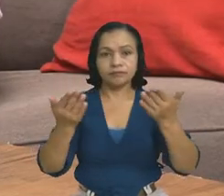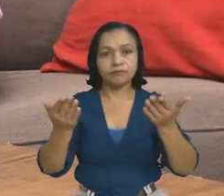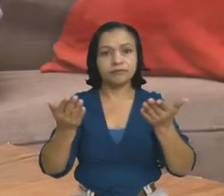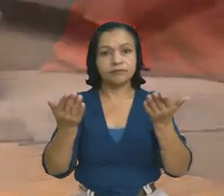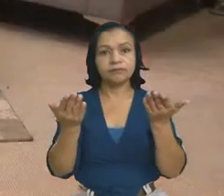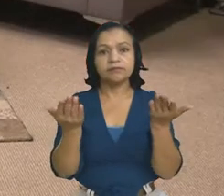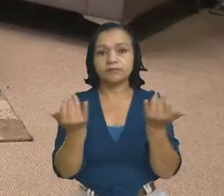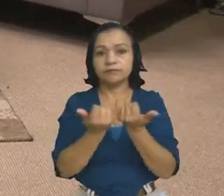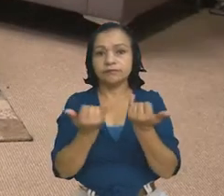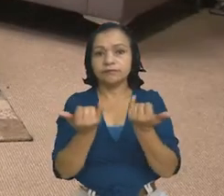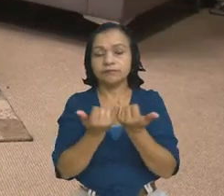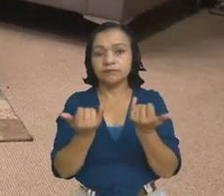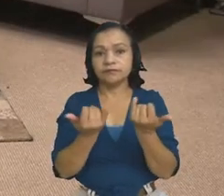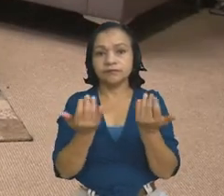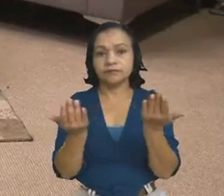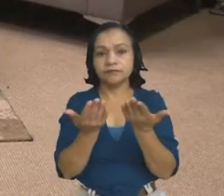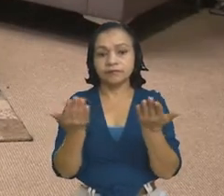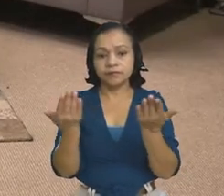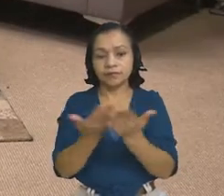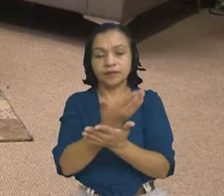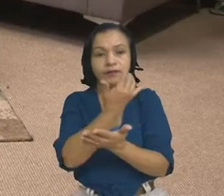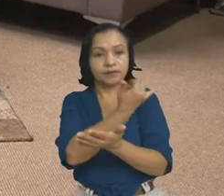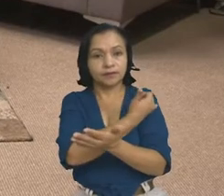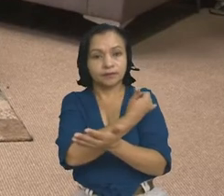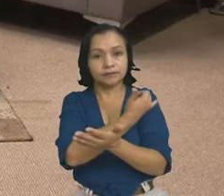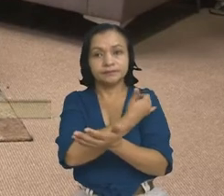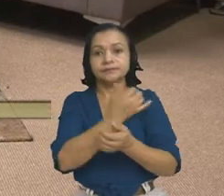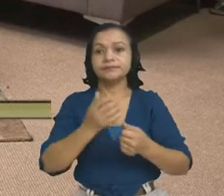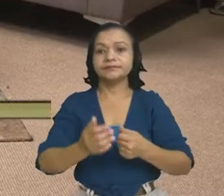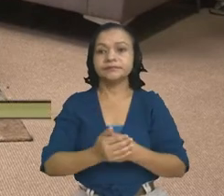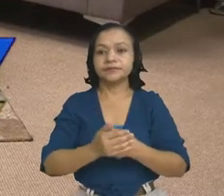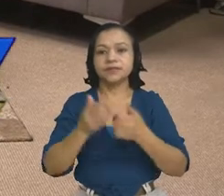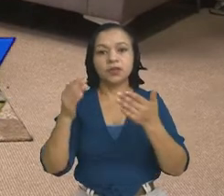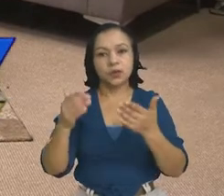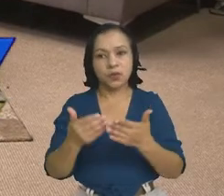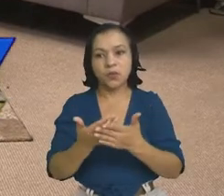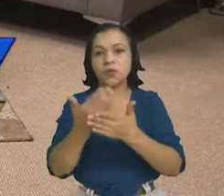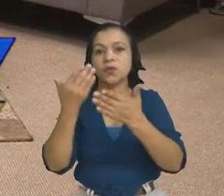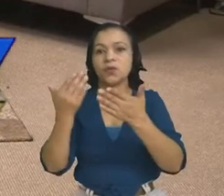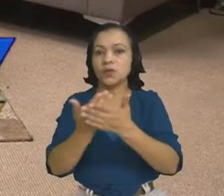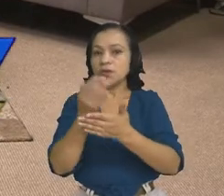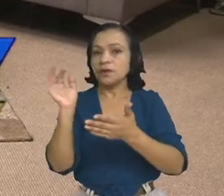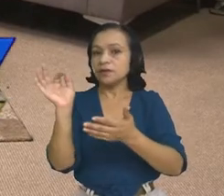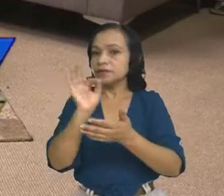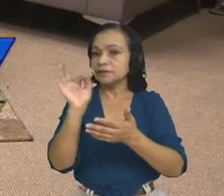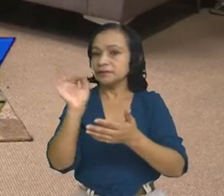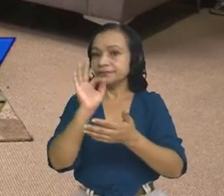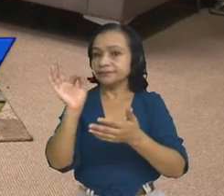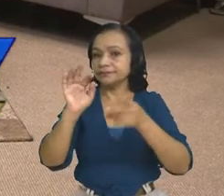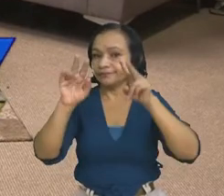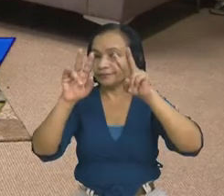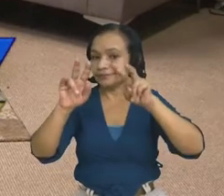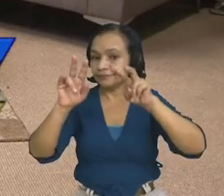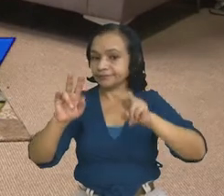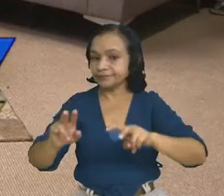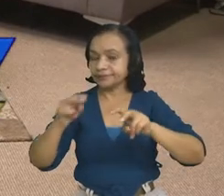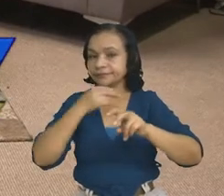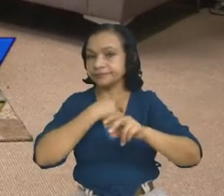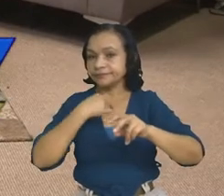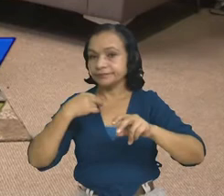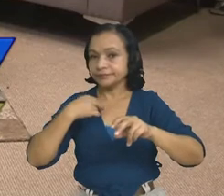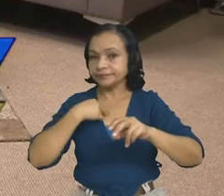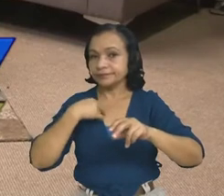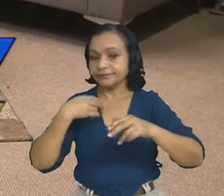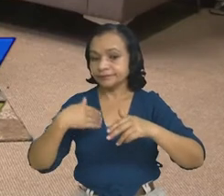también con este nuevo hospital vamos a tener nuevas metodologías de diagnóstica y nuevas formas de tratar que